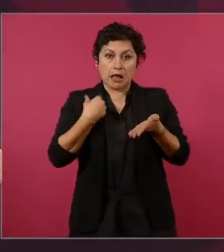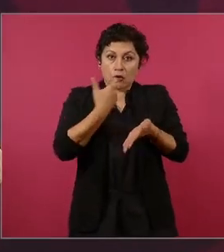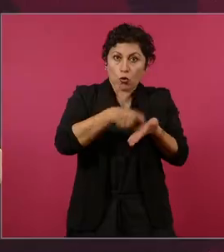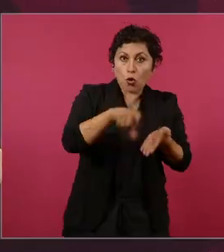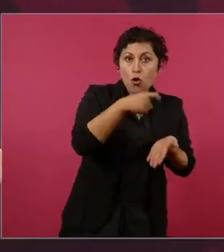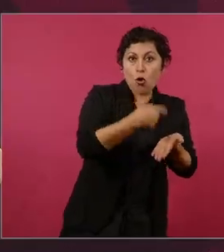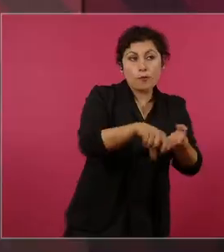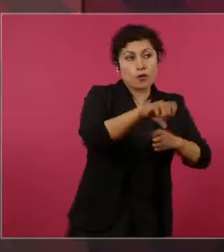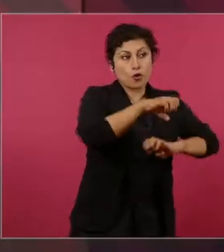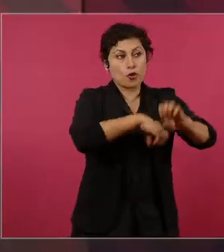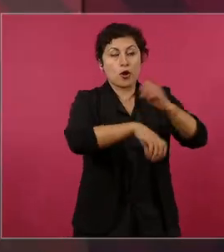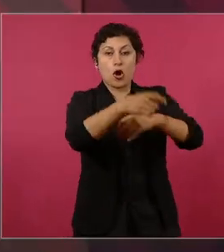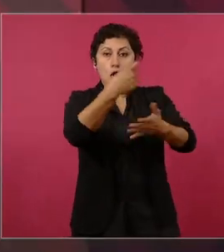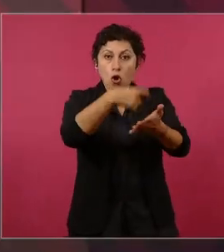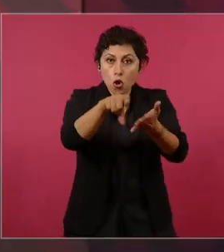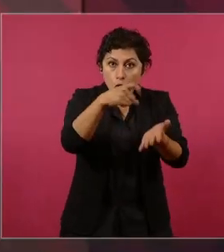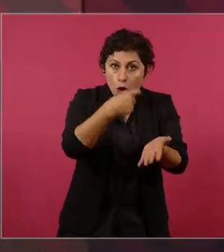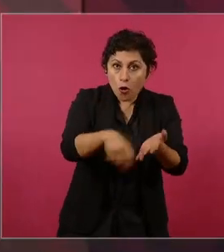y no hay